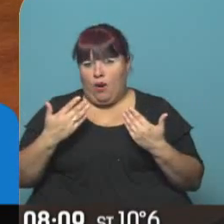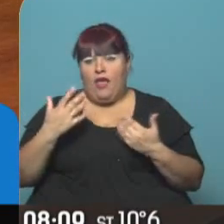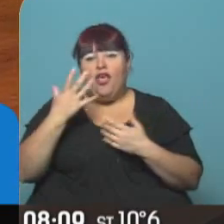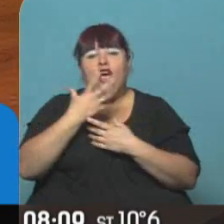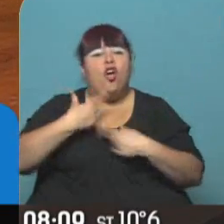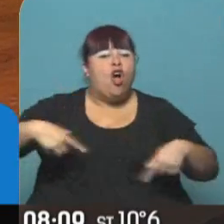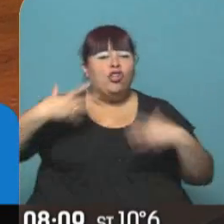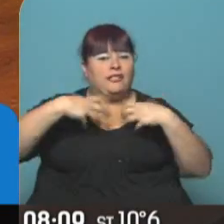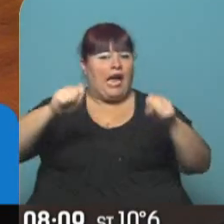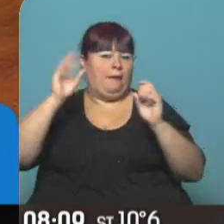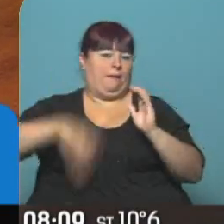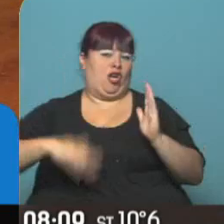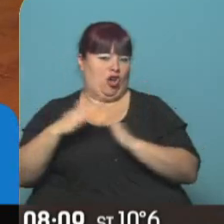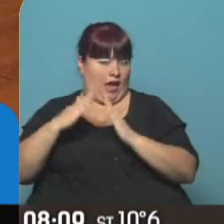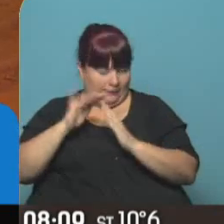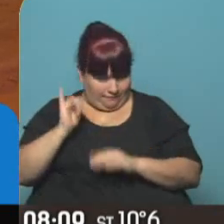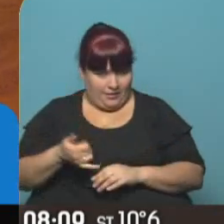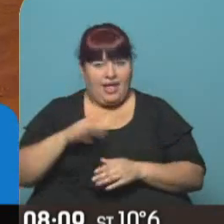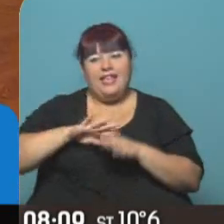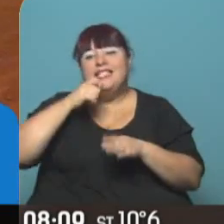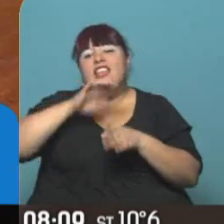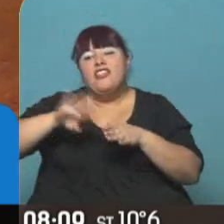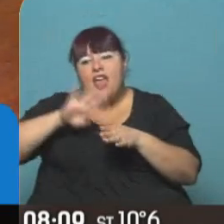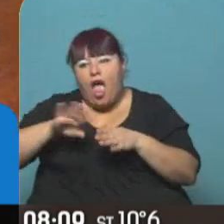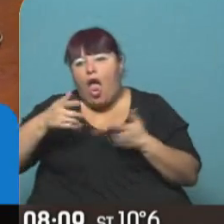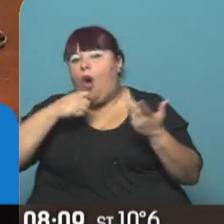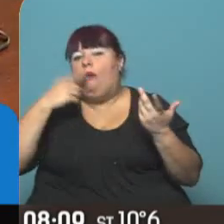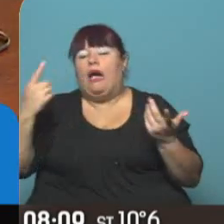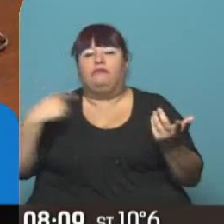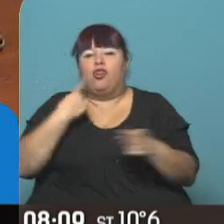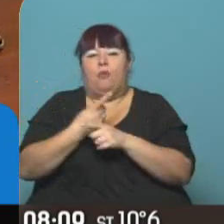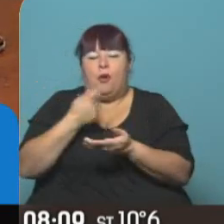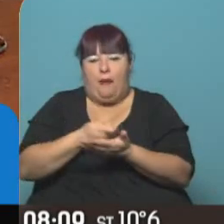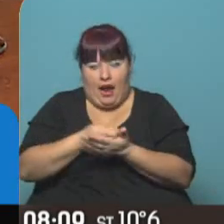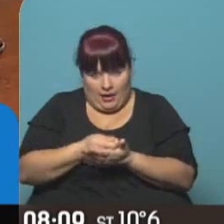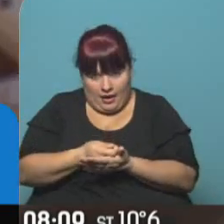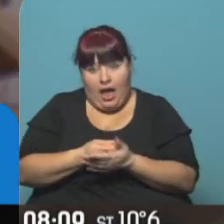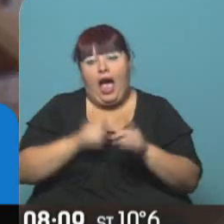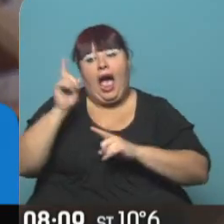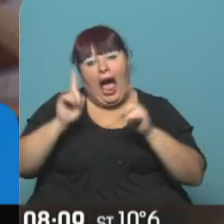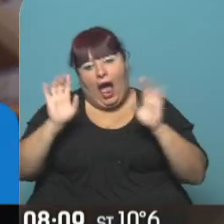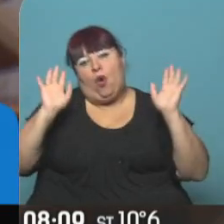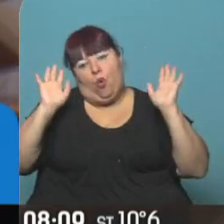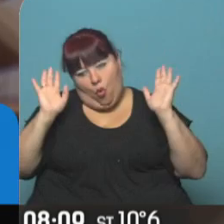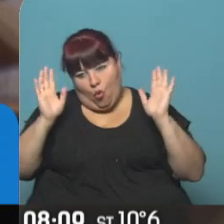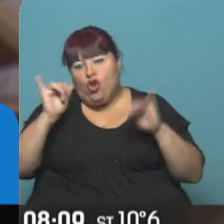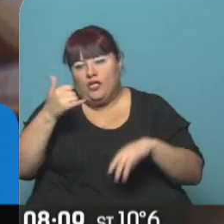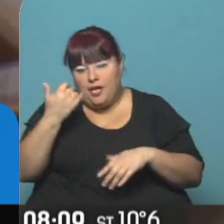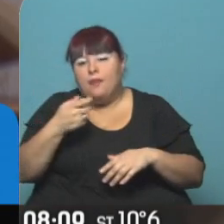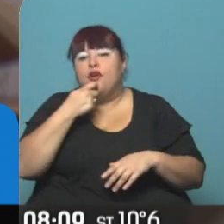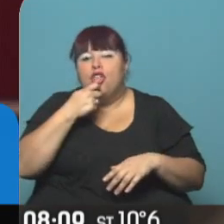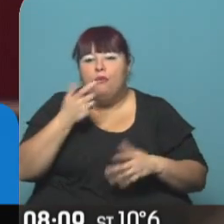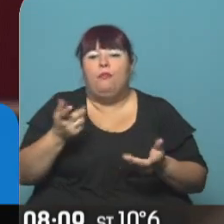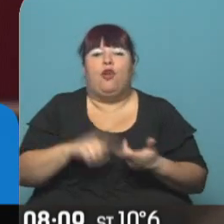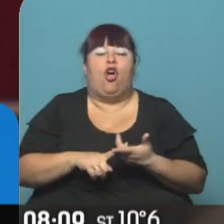cualquier cosa menos nuestra casa exactamente de deudas claro que hayamos contraído y fuimos incapaces de pagar hay algunas excepciones por ejemplo por